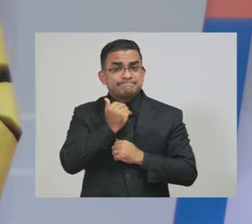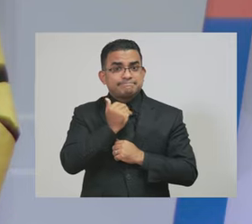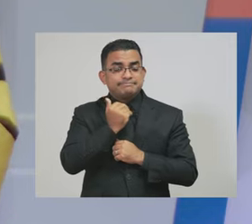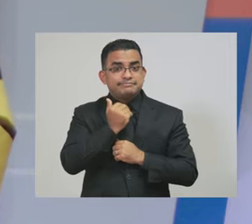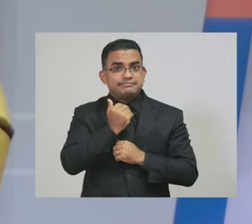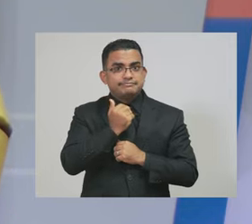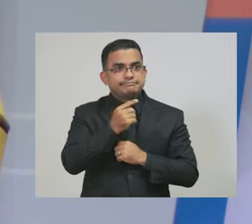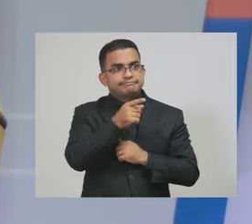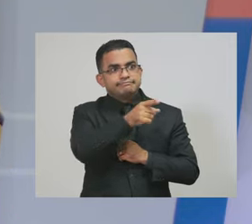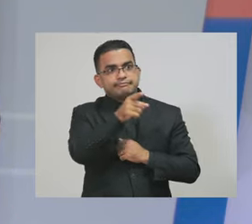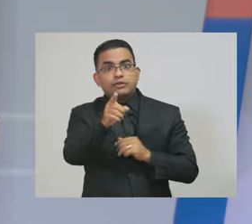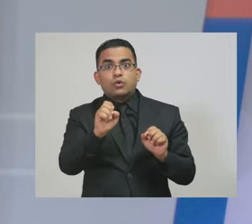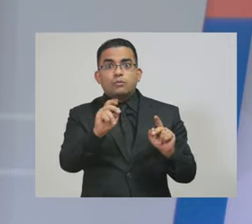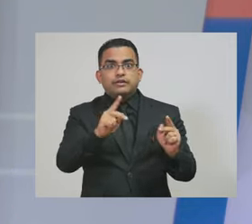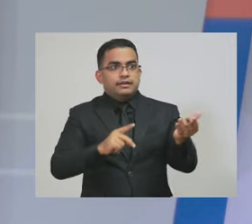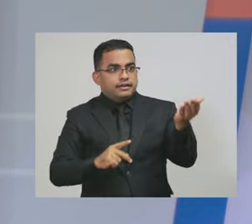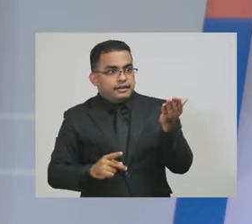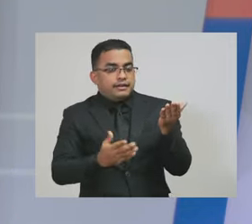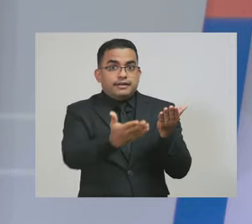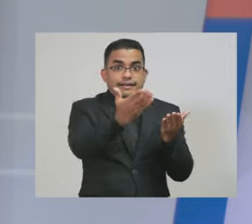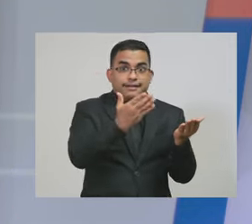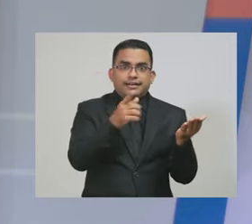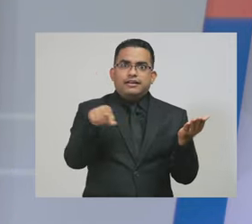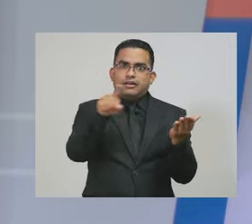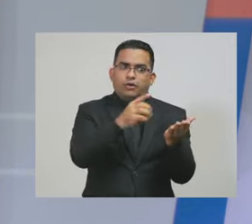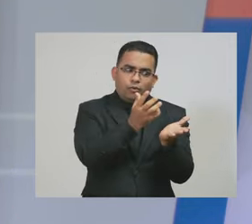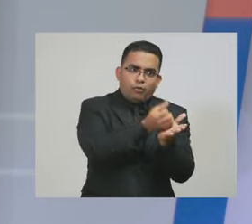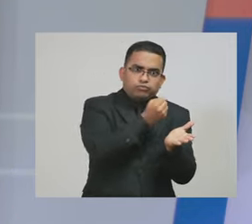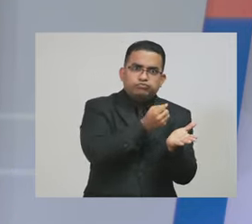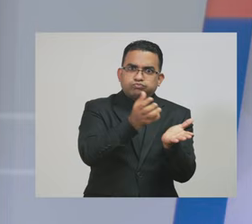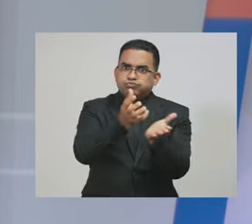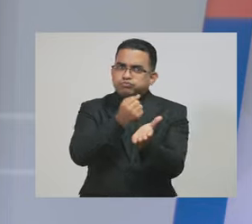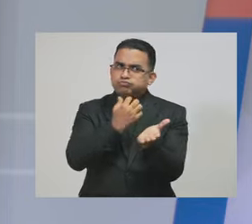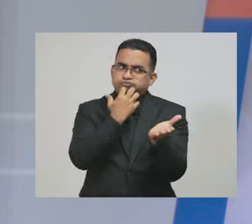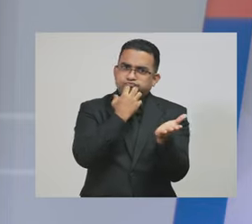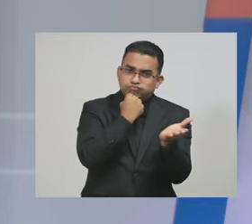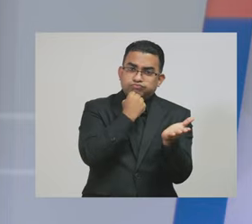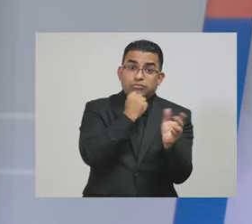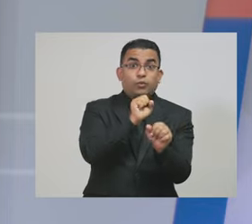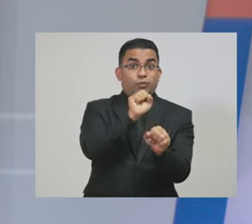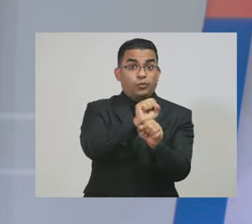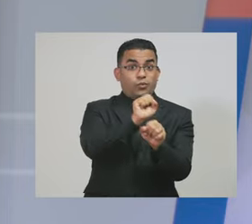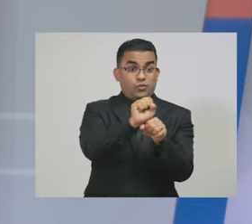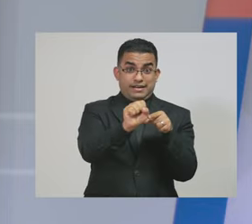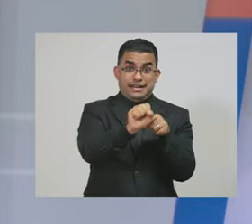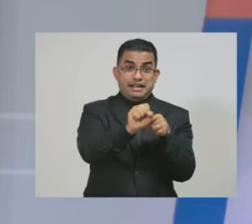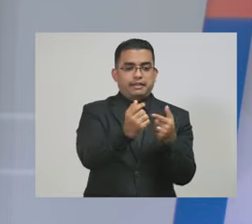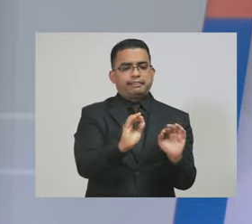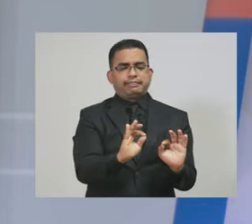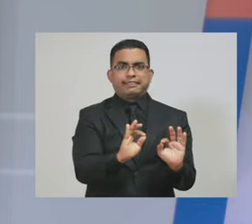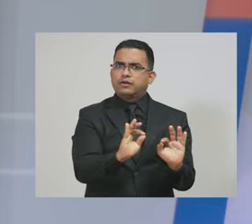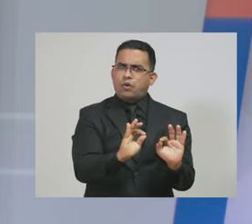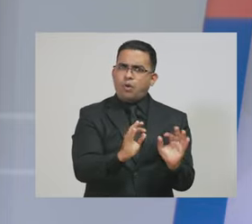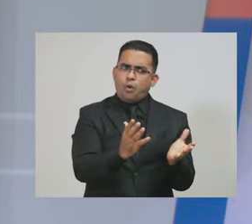y amables valor y correspondan de manera adecuada a las oportunidades que se le vayan presentando